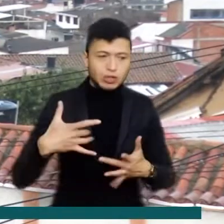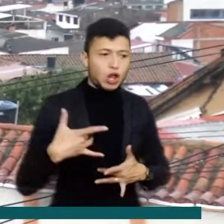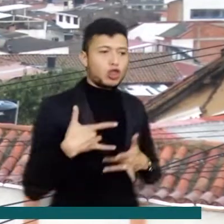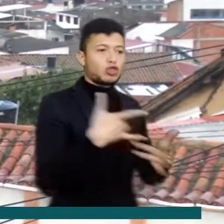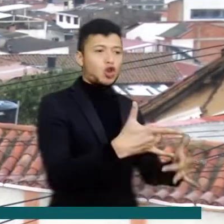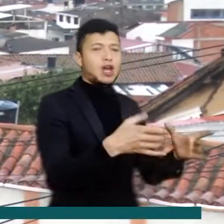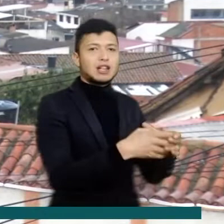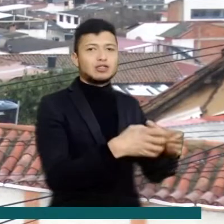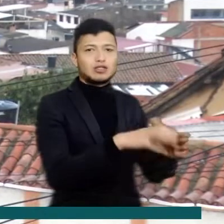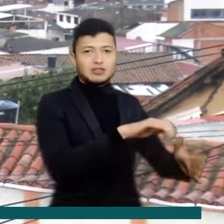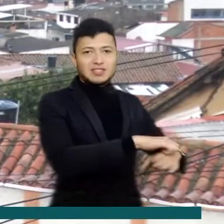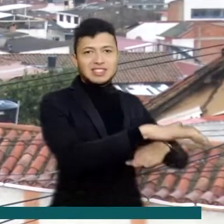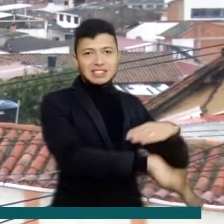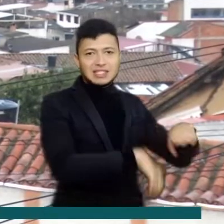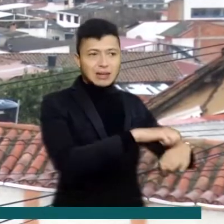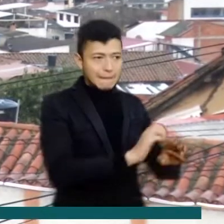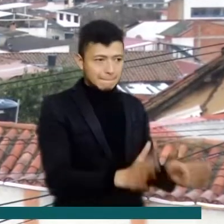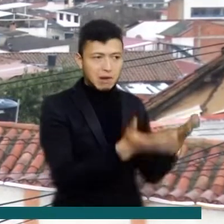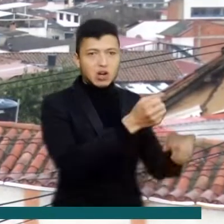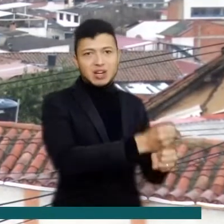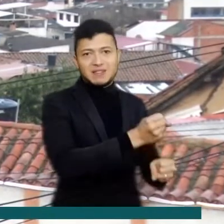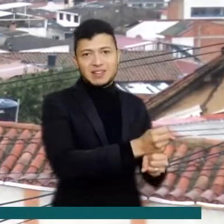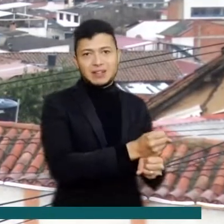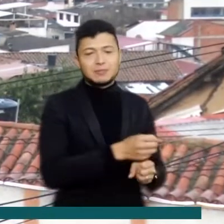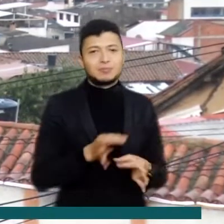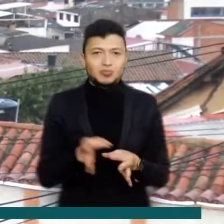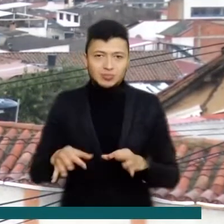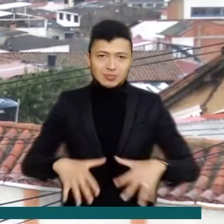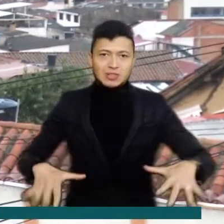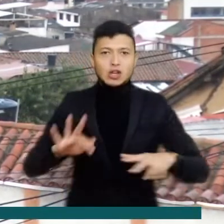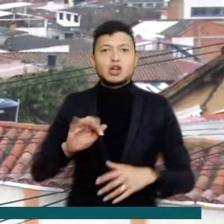el fin de mejorar sus condiciones laborales. Desde el municipio de